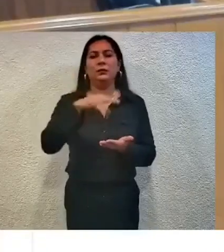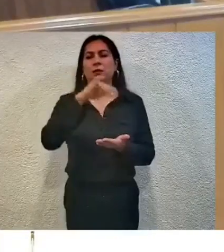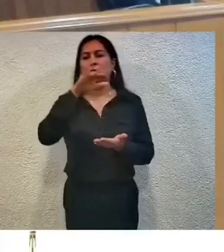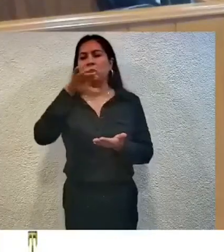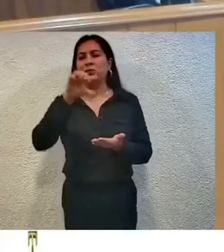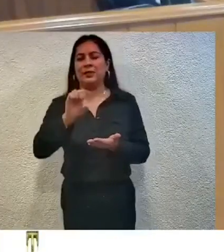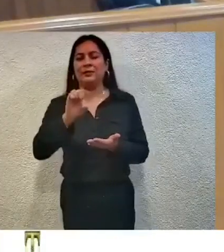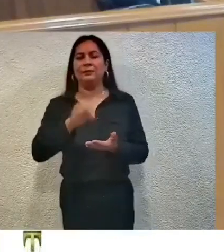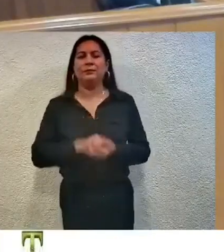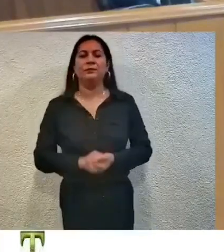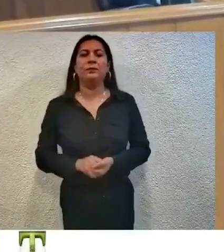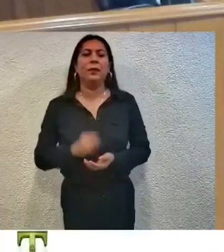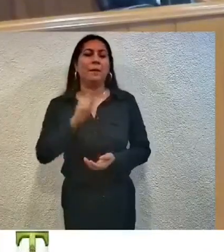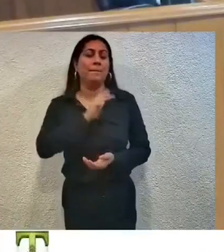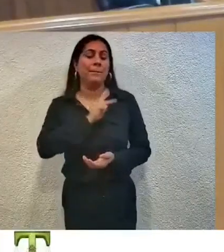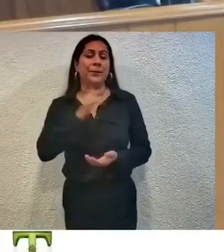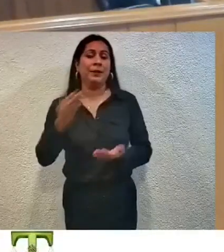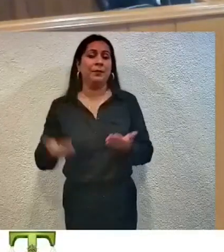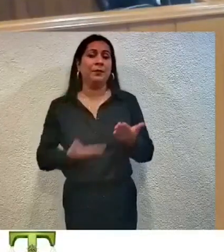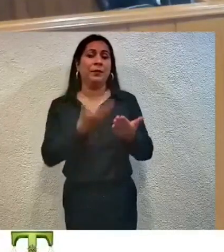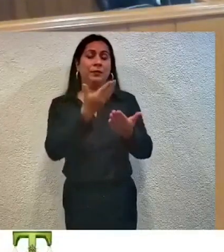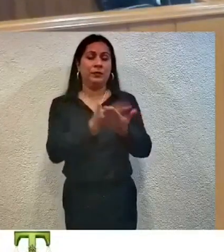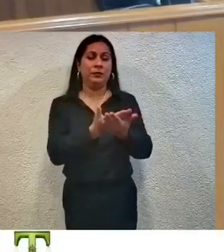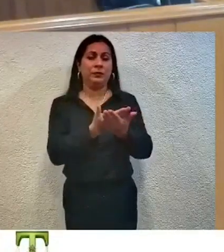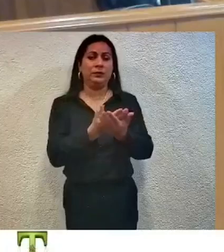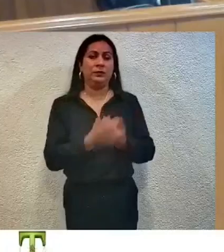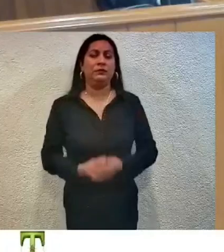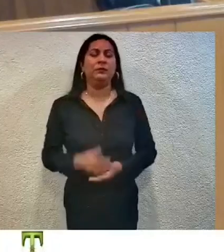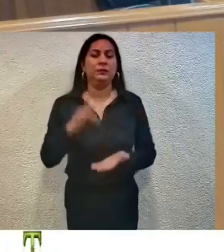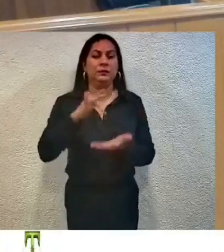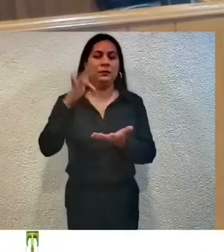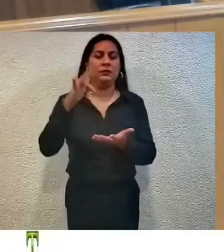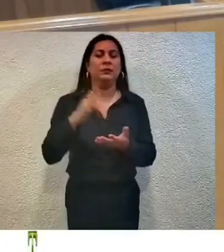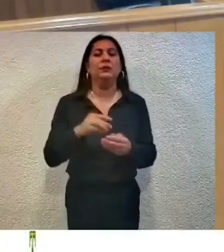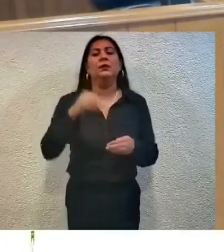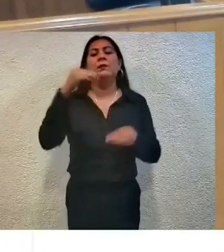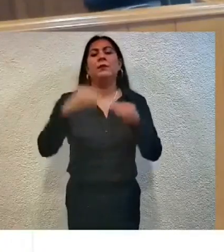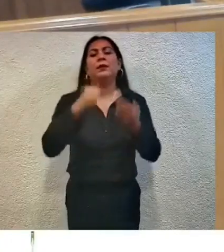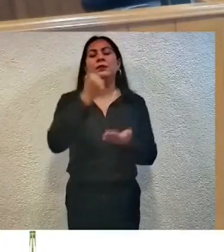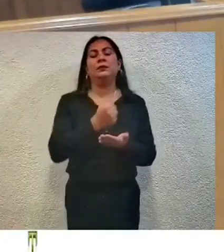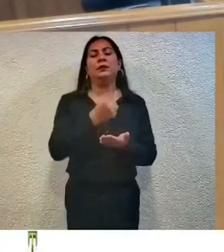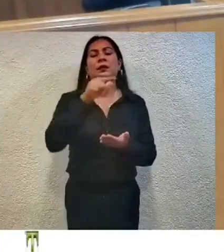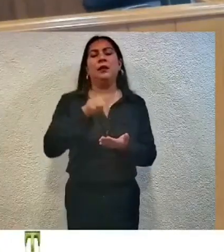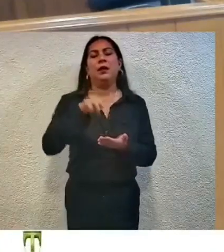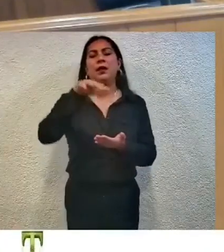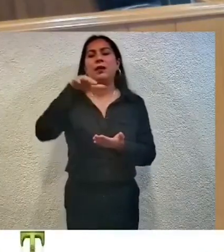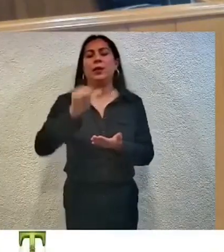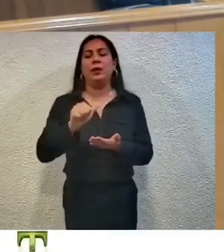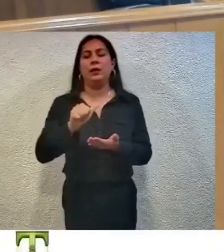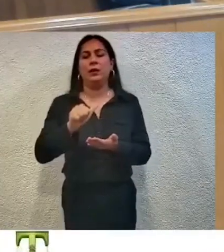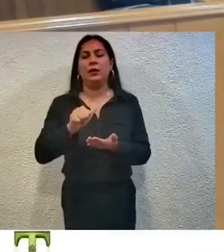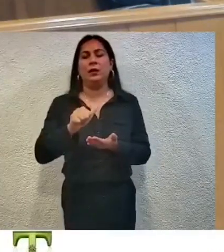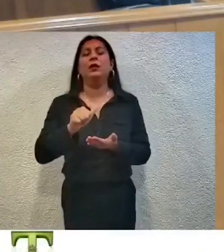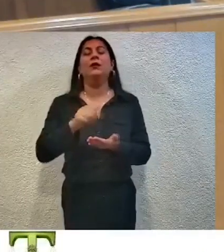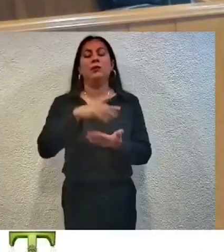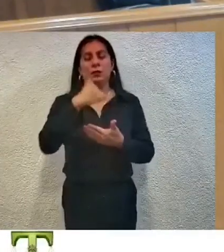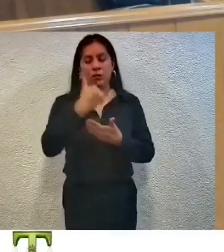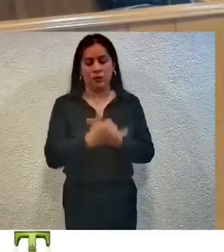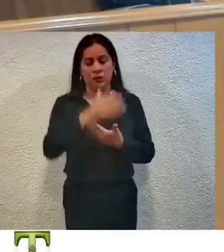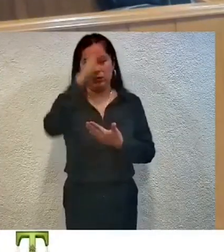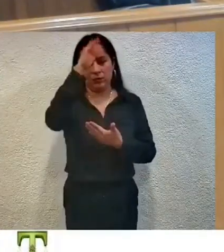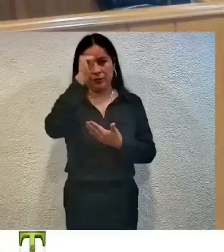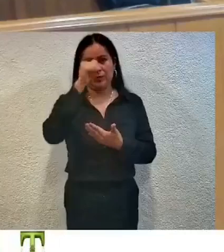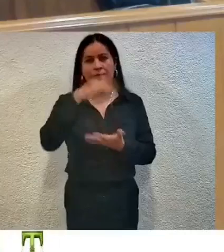Betancur Salgado. Es proyecto de mi ponencia. Gracias, magistrado. Magistrada Almadelia Eugenio Alcaraz. Con el proyecto.